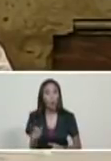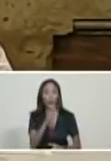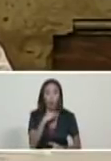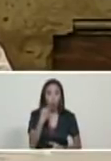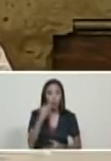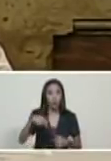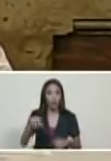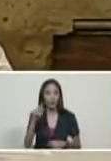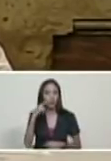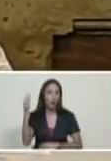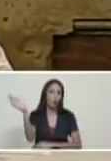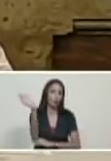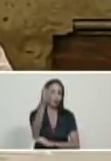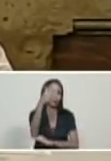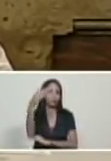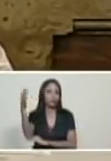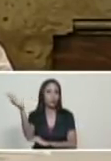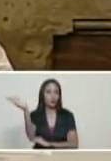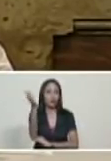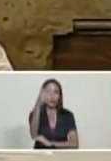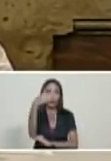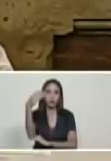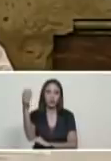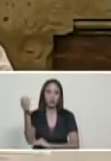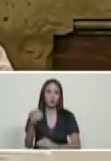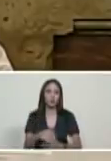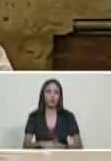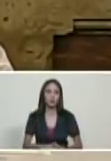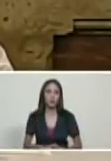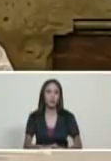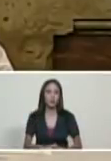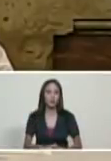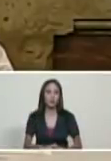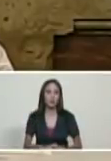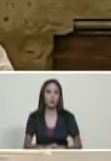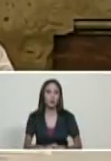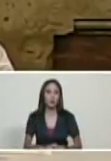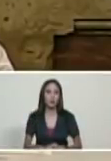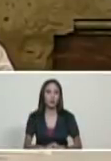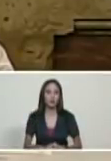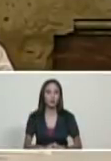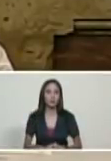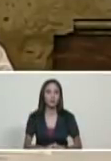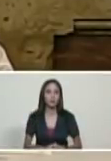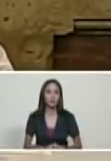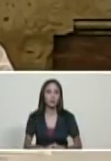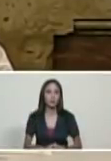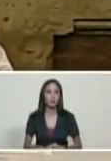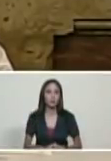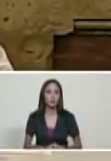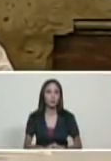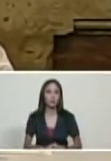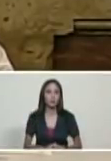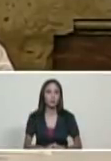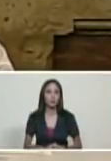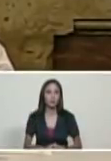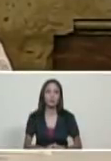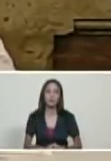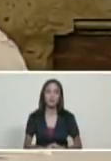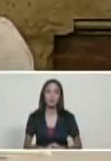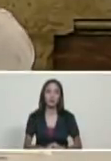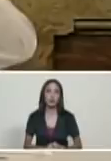que llevan la bandera en alto de Venezuela, llenando de prestigio nuestra identidad, nuestro